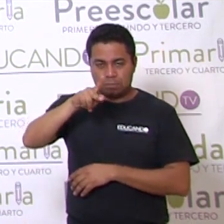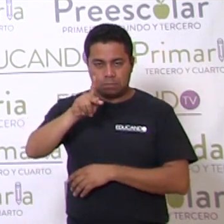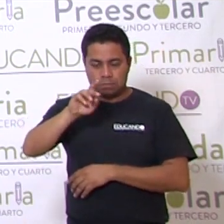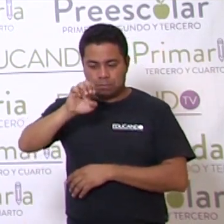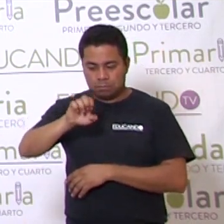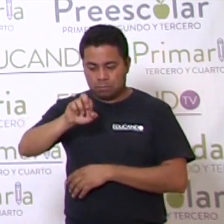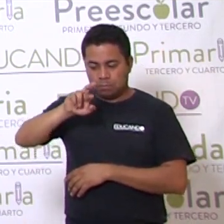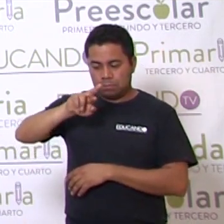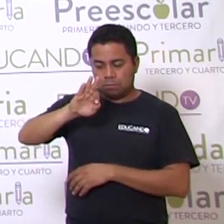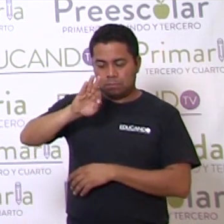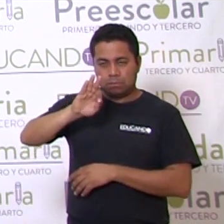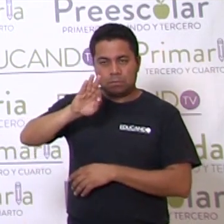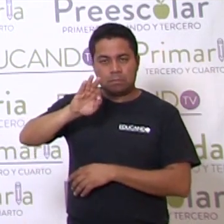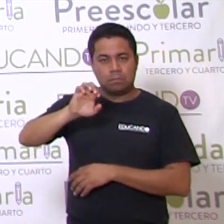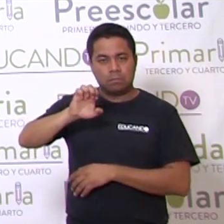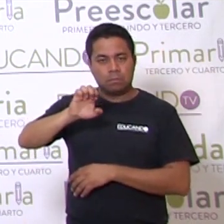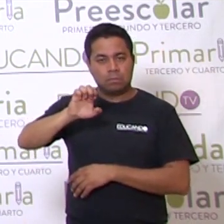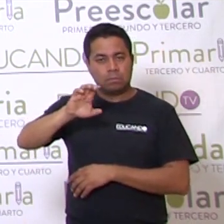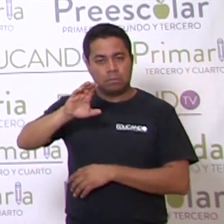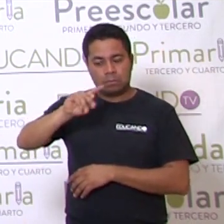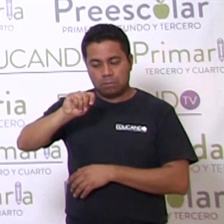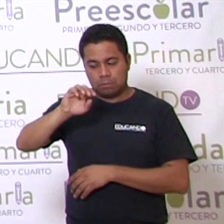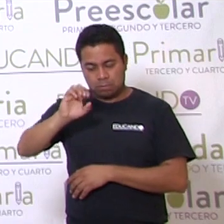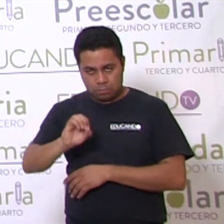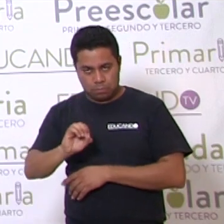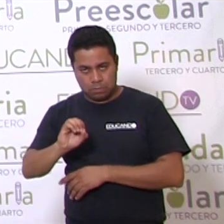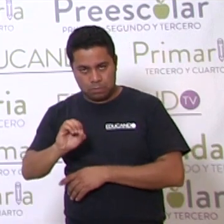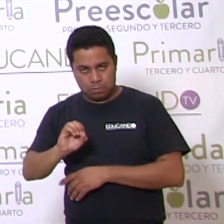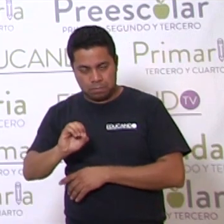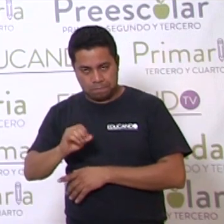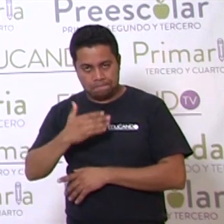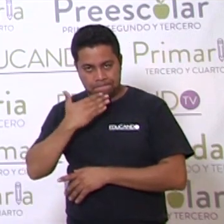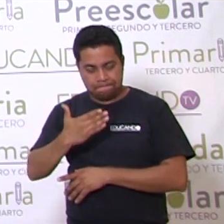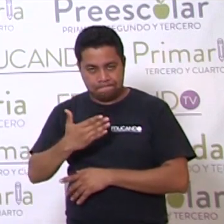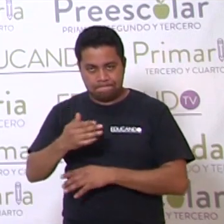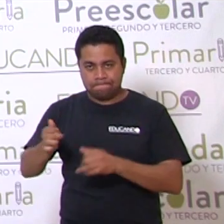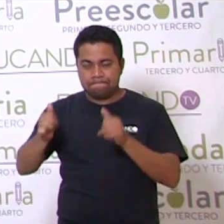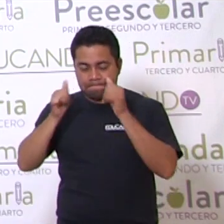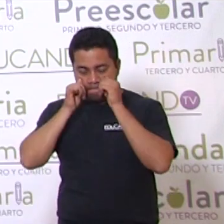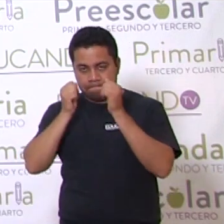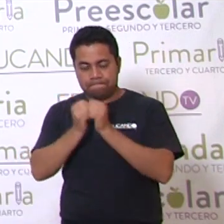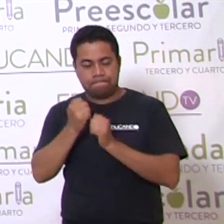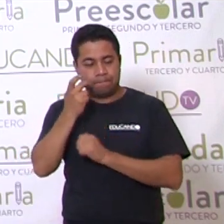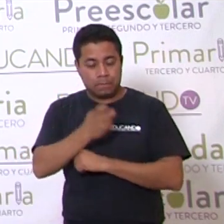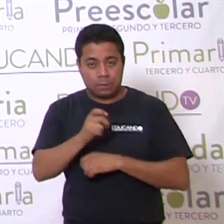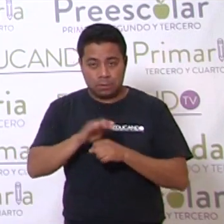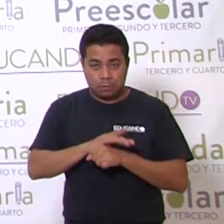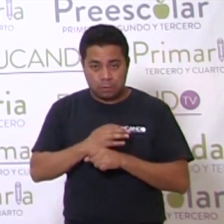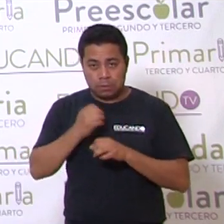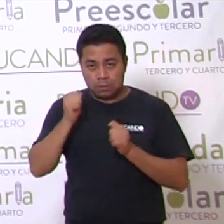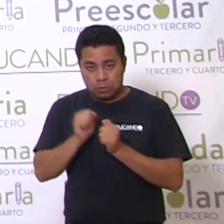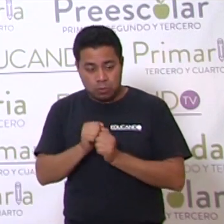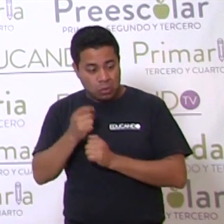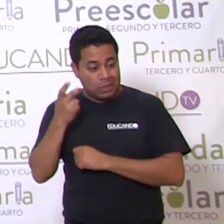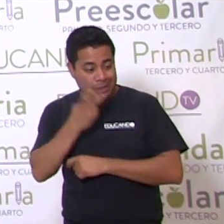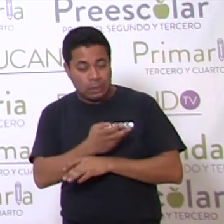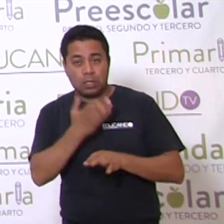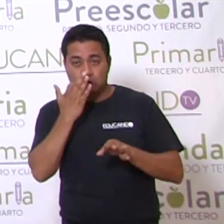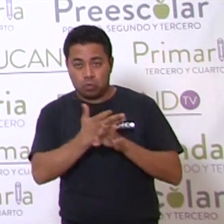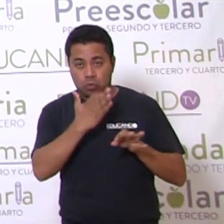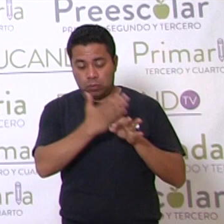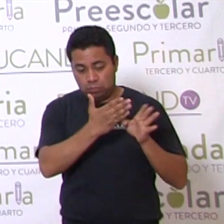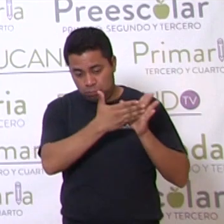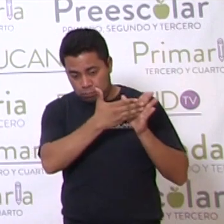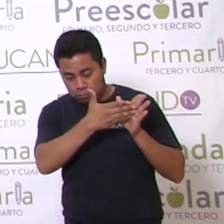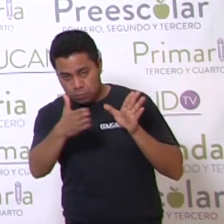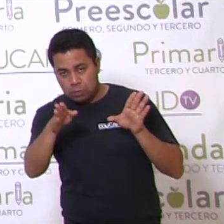imperfecto o imperfecta o perfecto. ¿Bien? Atención con esto, porque a partir de esta parte